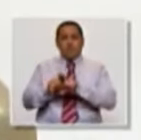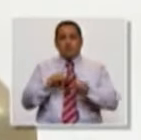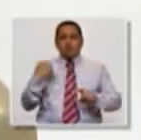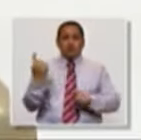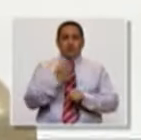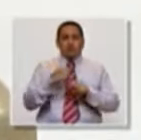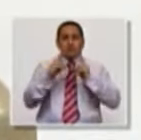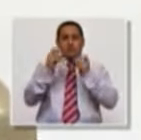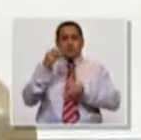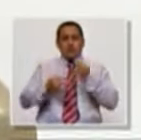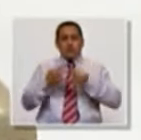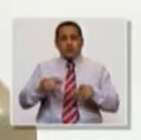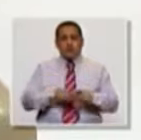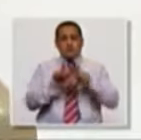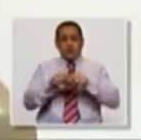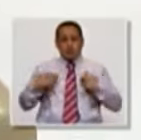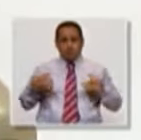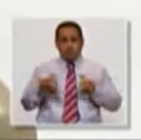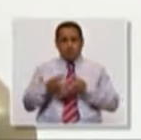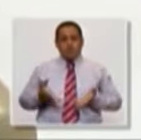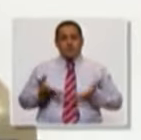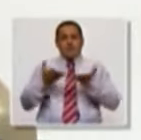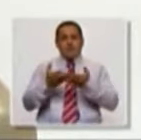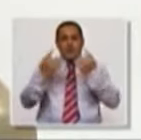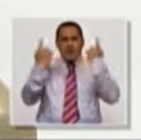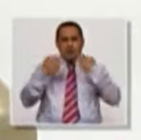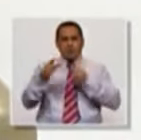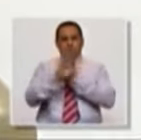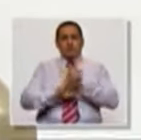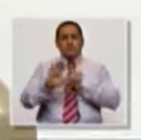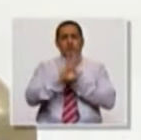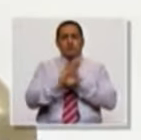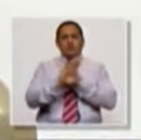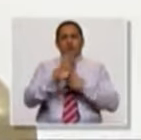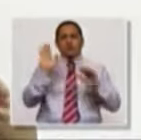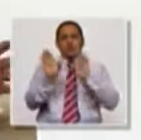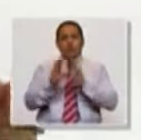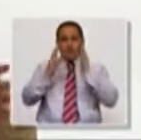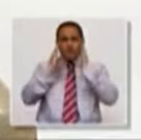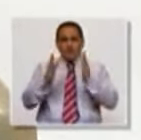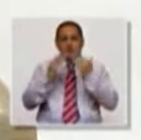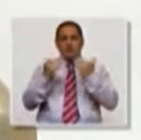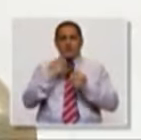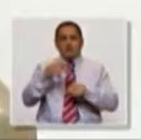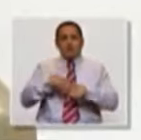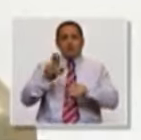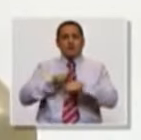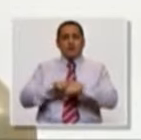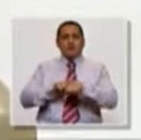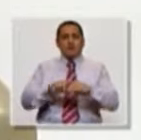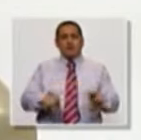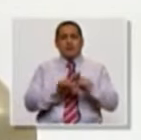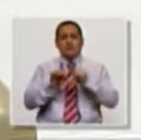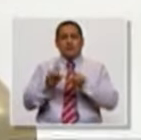sistema jurídico, el nuestro también, incorpora mecanismos de protección atendiendo a esa naturaleza